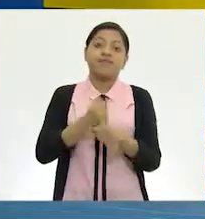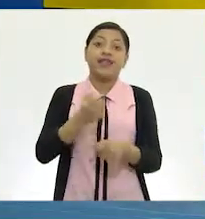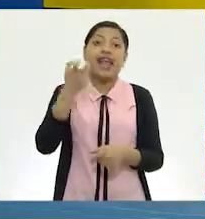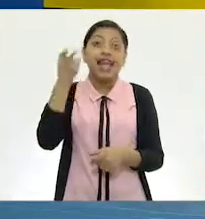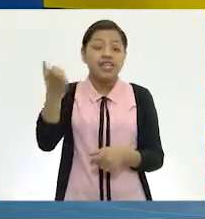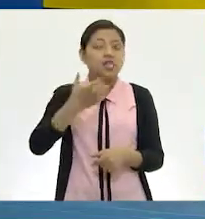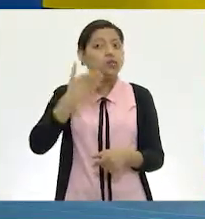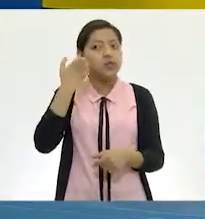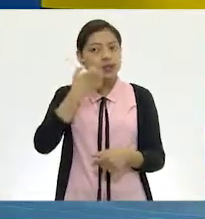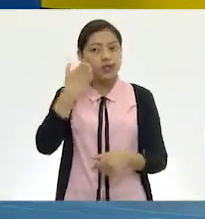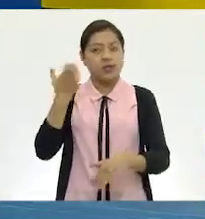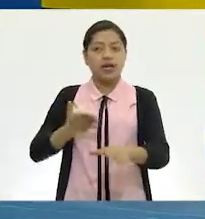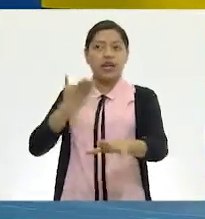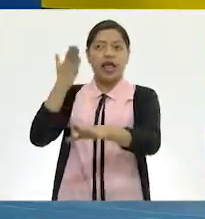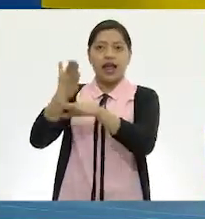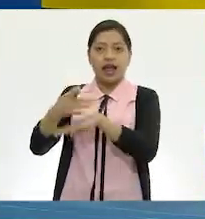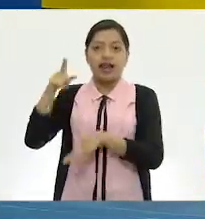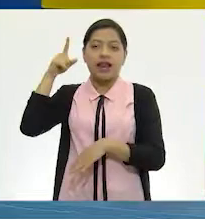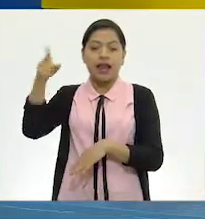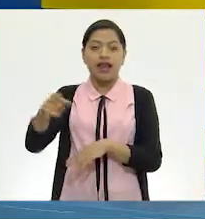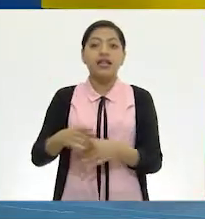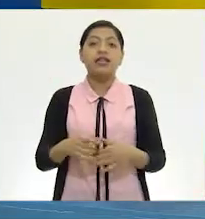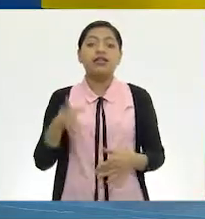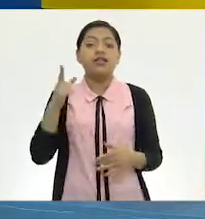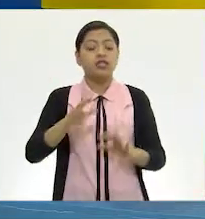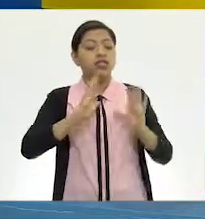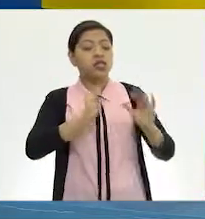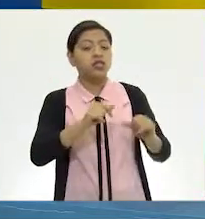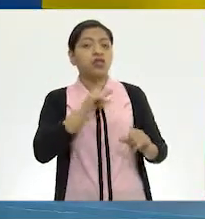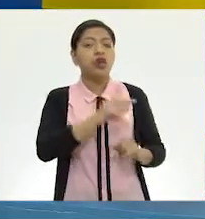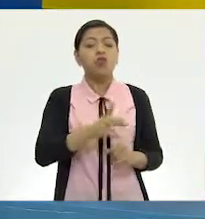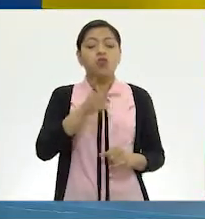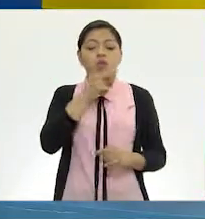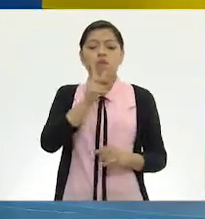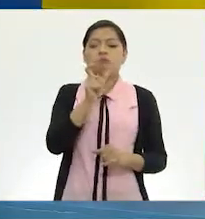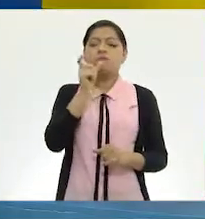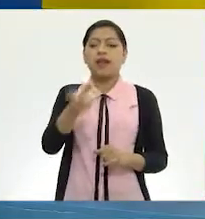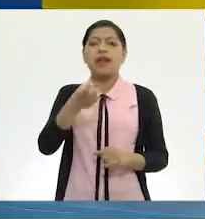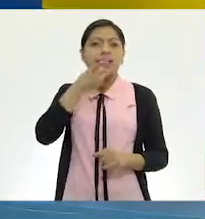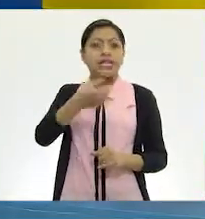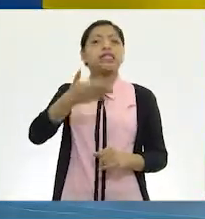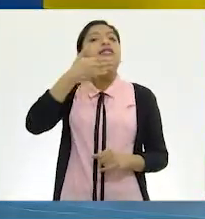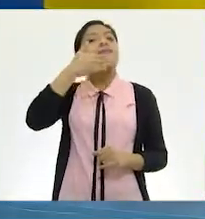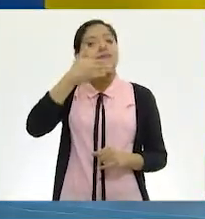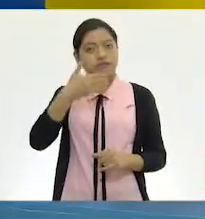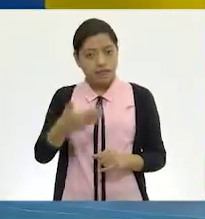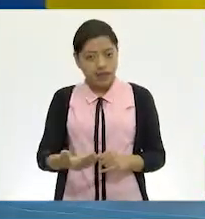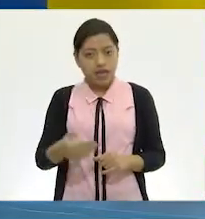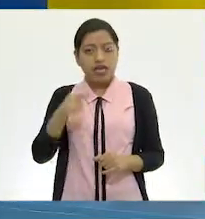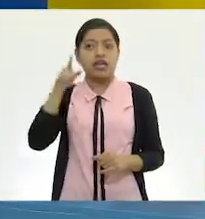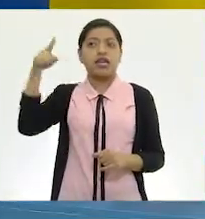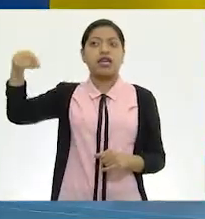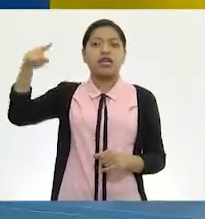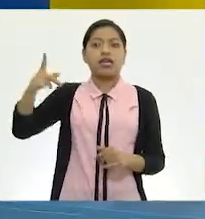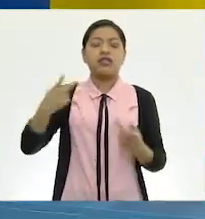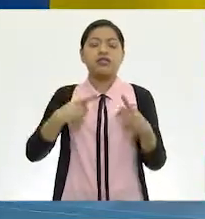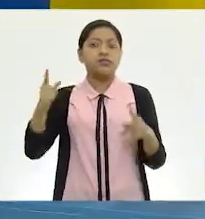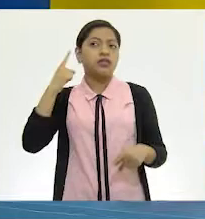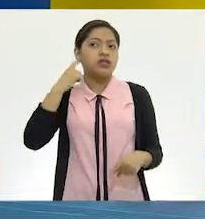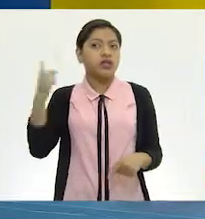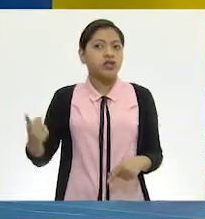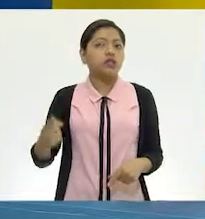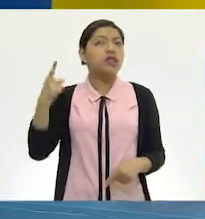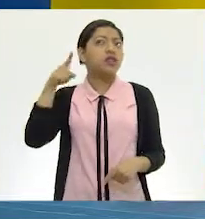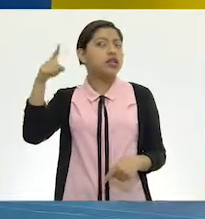escuelas, porque nos exige dicción, ¿sí? Que se entienda perfectamente lo que estamos leyendo, como aquí que